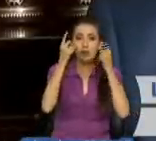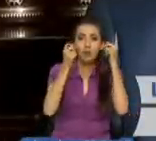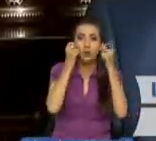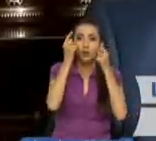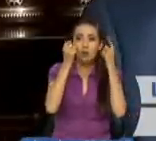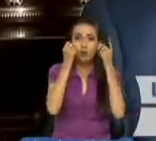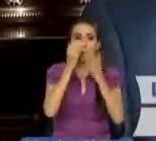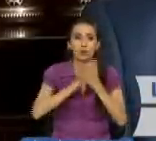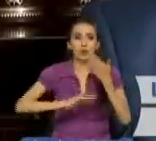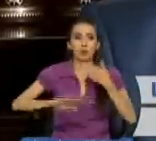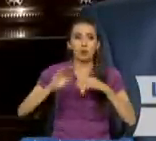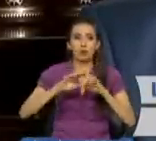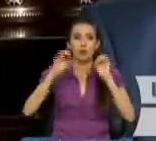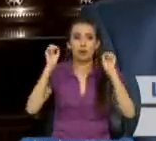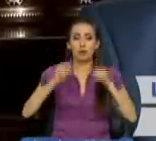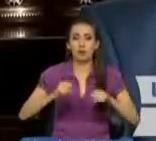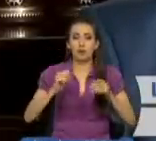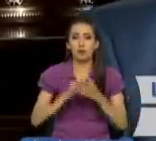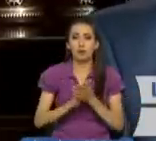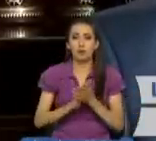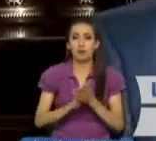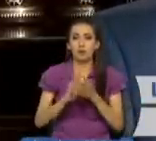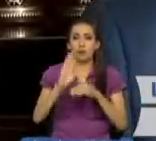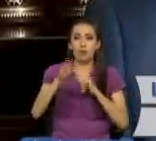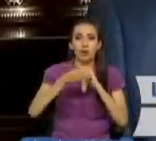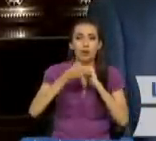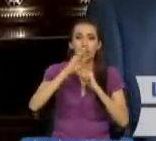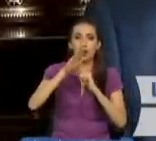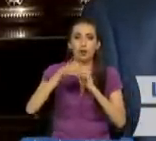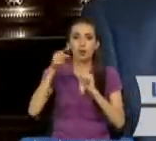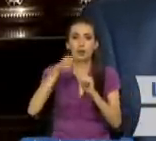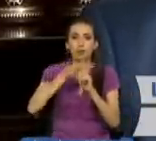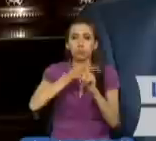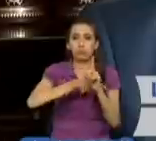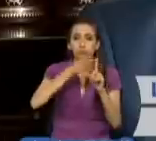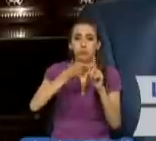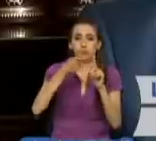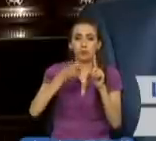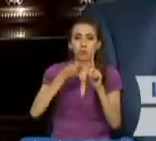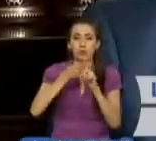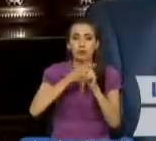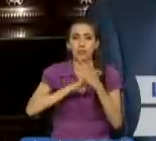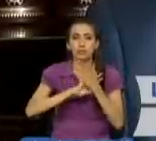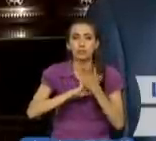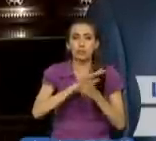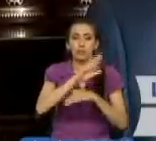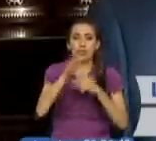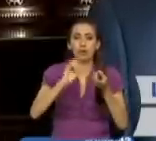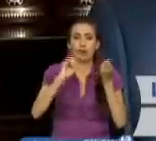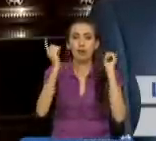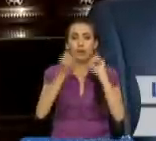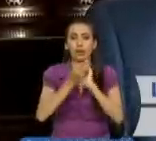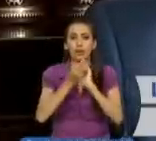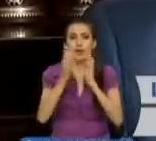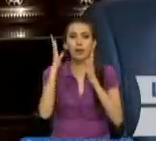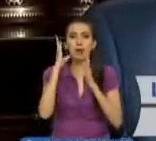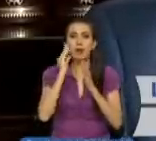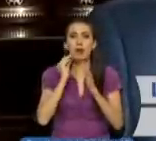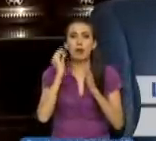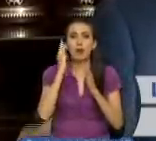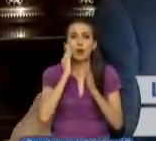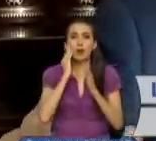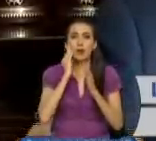damos cuenta que obligaron a presión a fuerza a que se realice una experticia